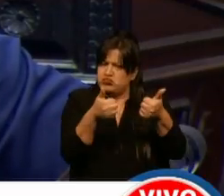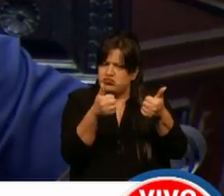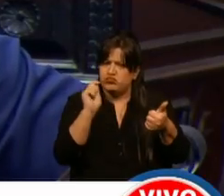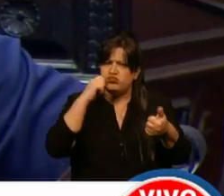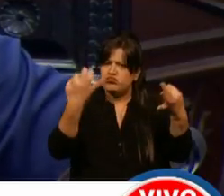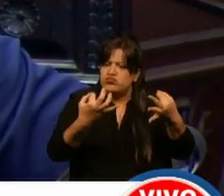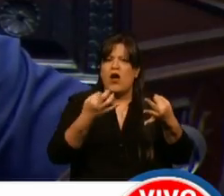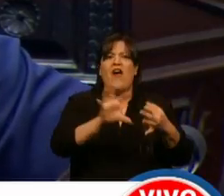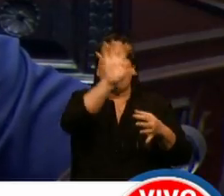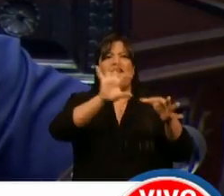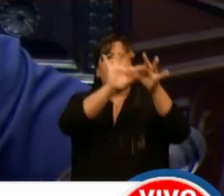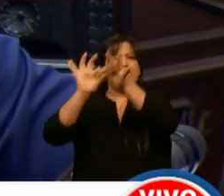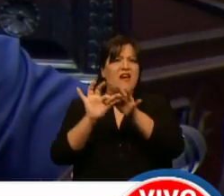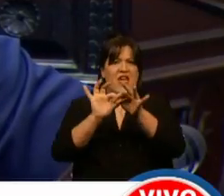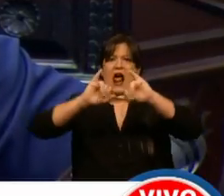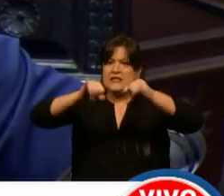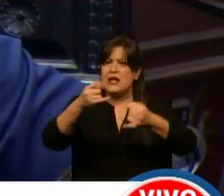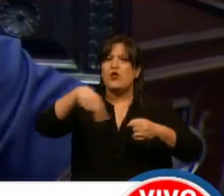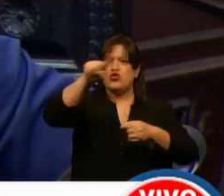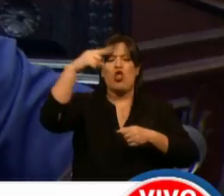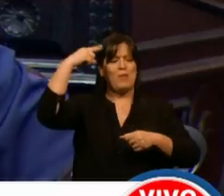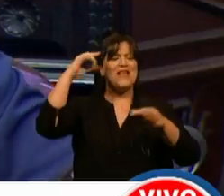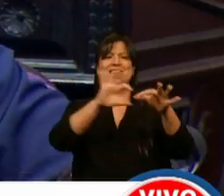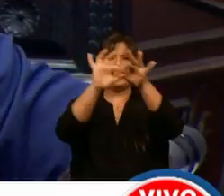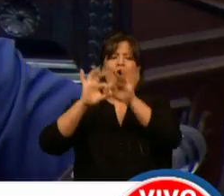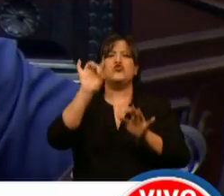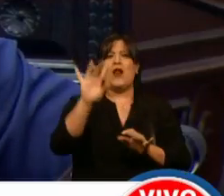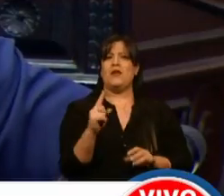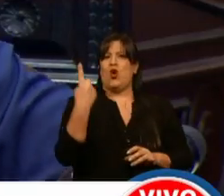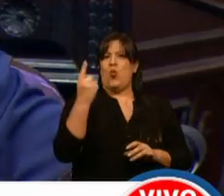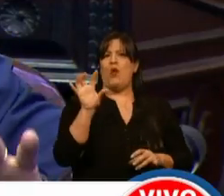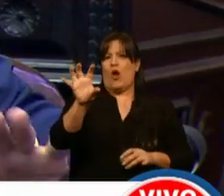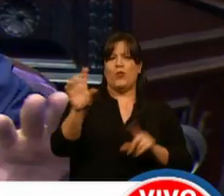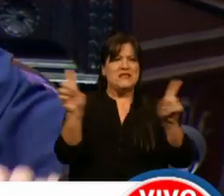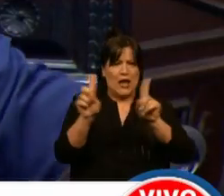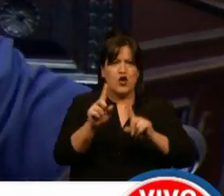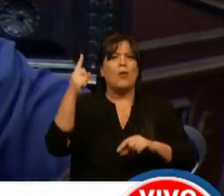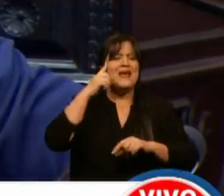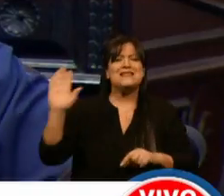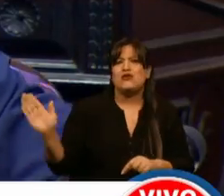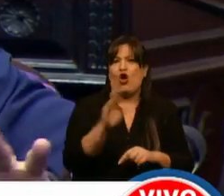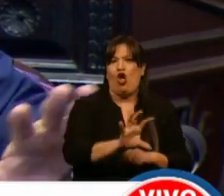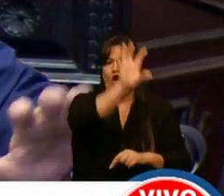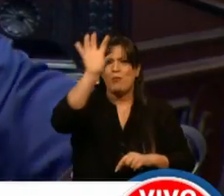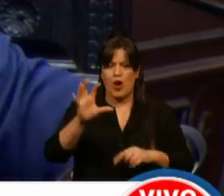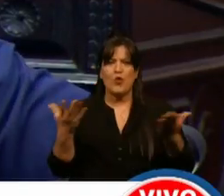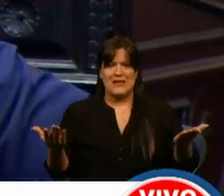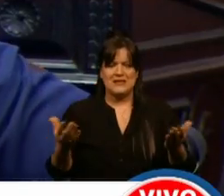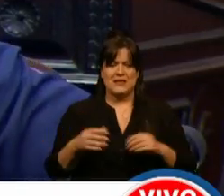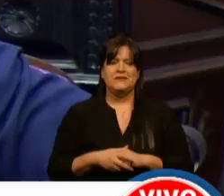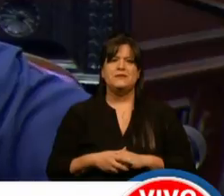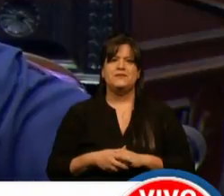proyecto federal porque está progresando en el conjunto y no estamos pensando solamente en un pequeño en algunas